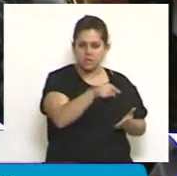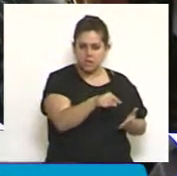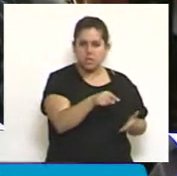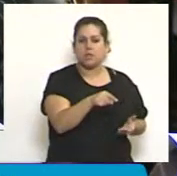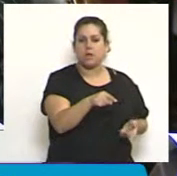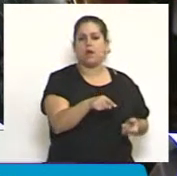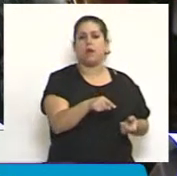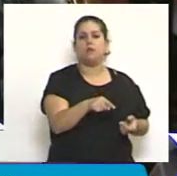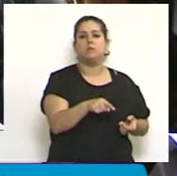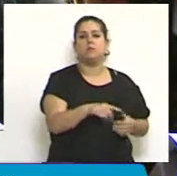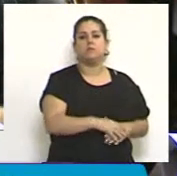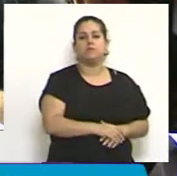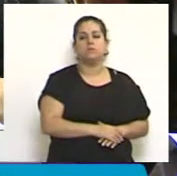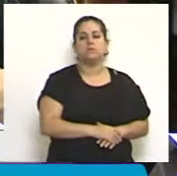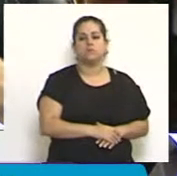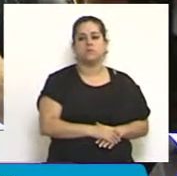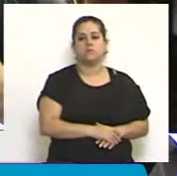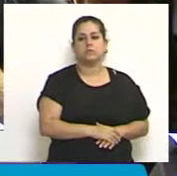ejecución de la pena.